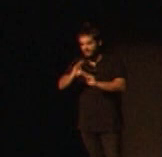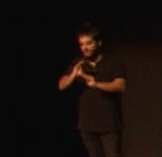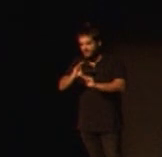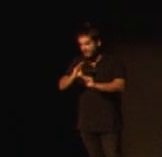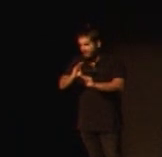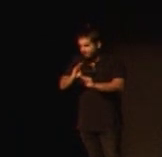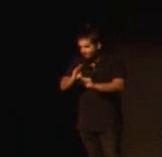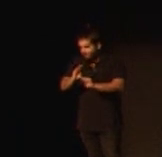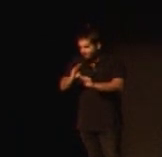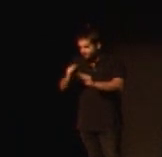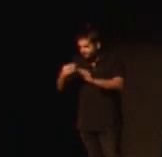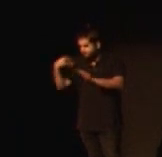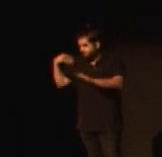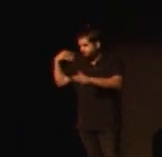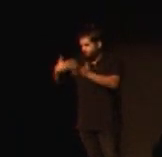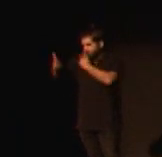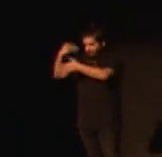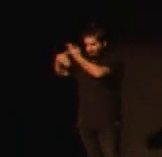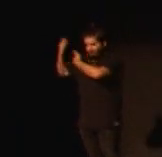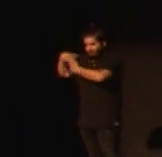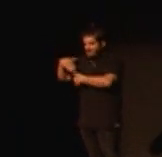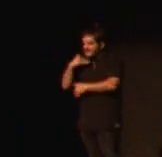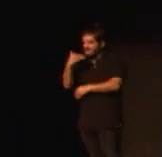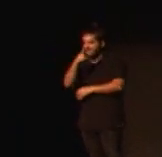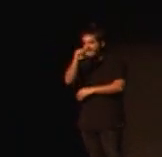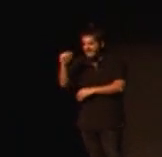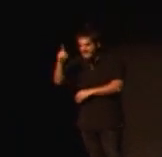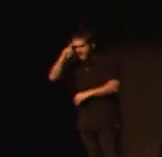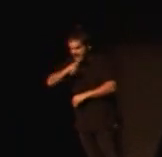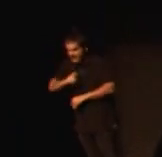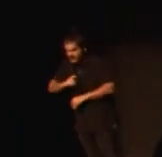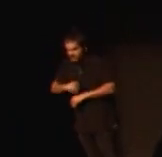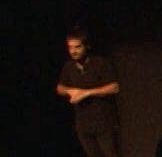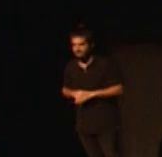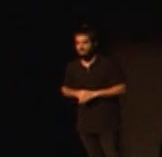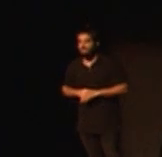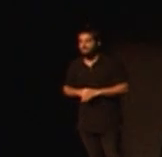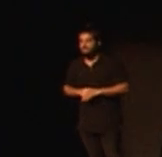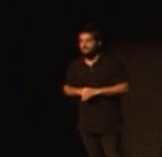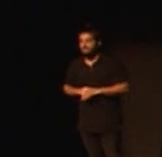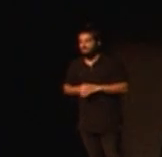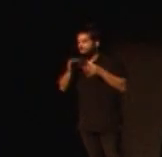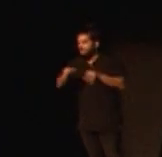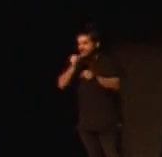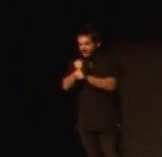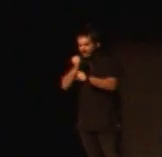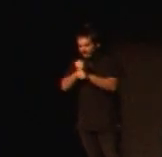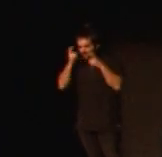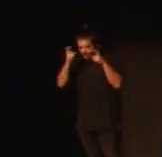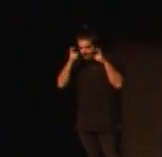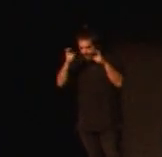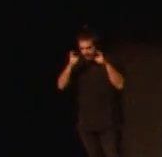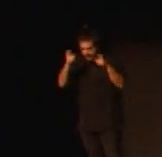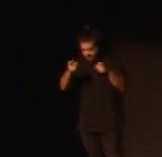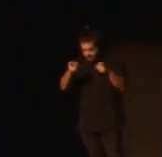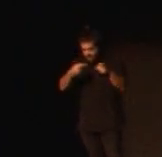centenaria de solidaridad, un premio con este nombre, el de solidario, que nunca llegué a pensar que